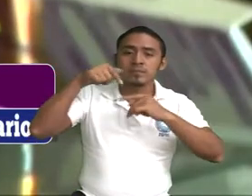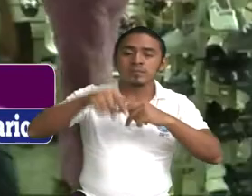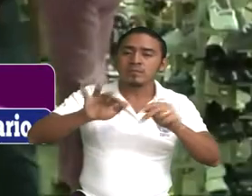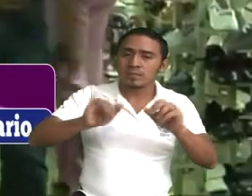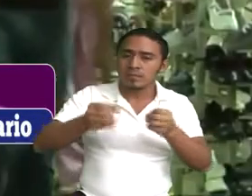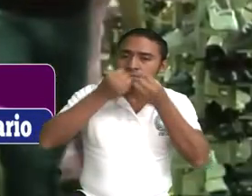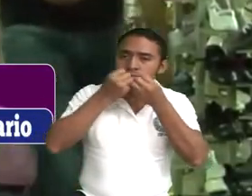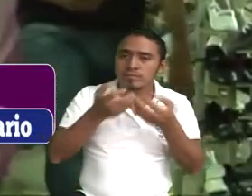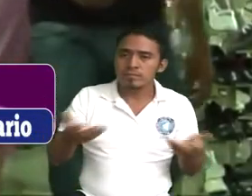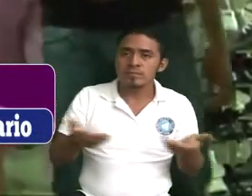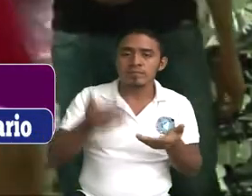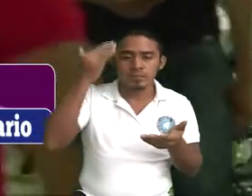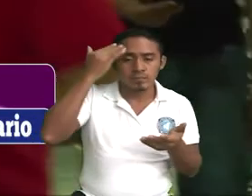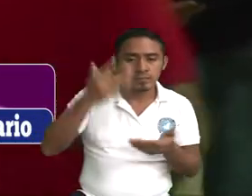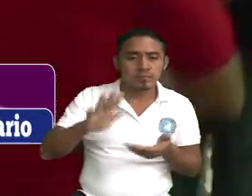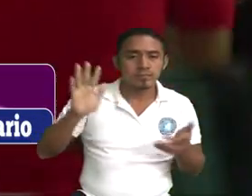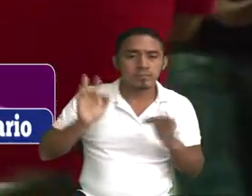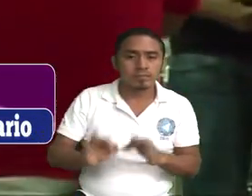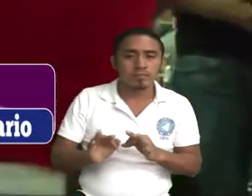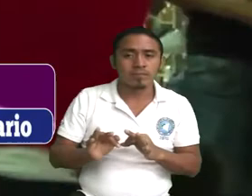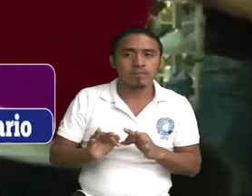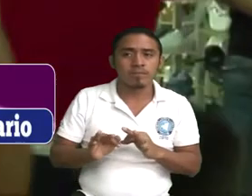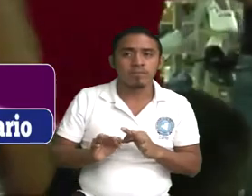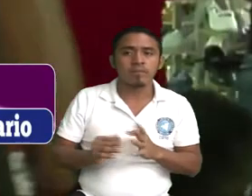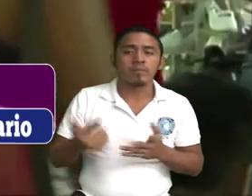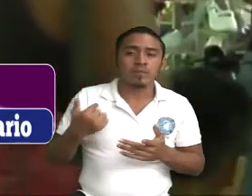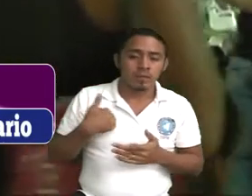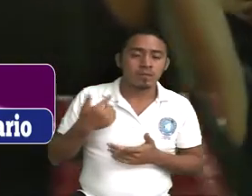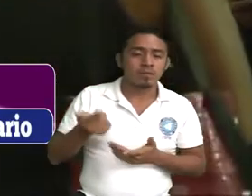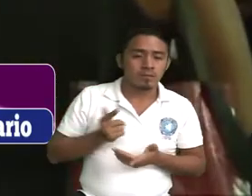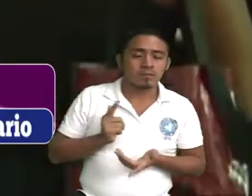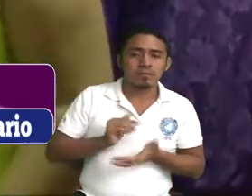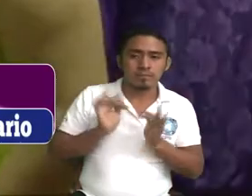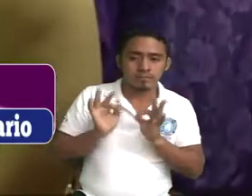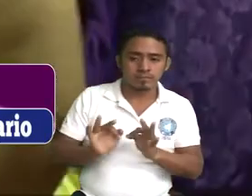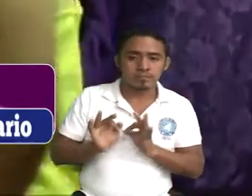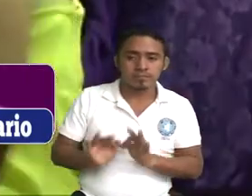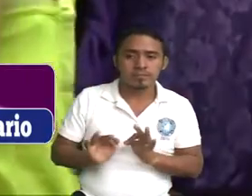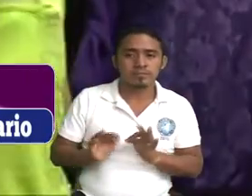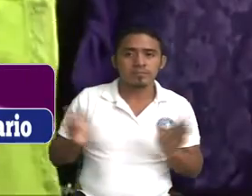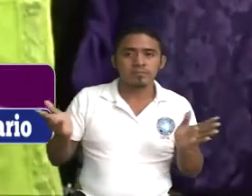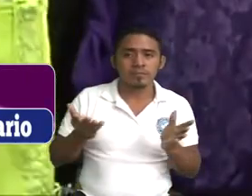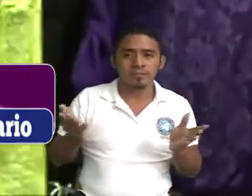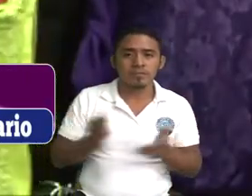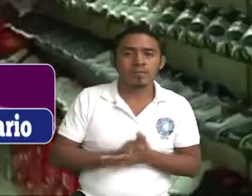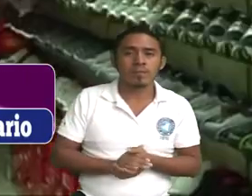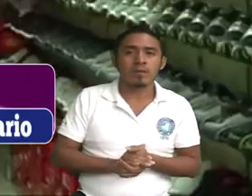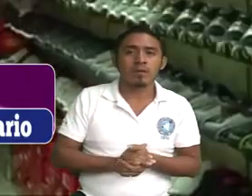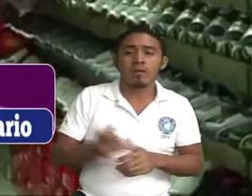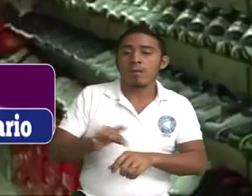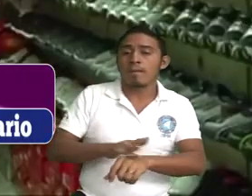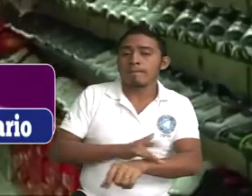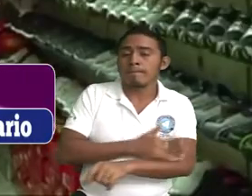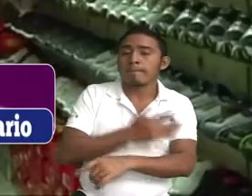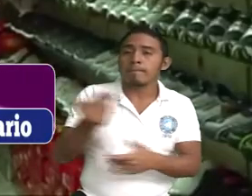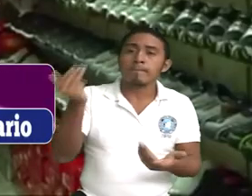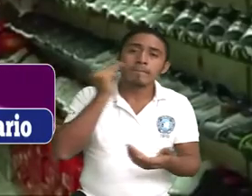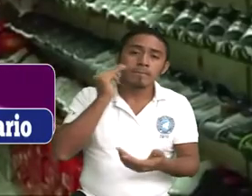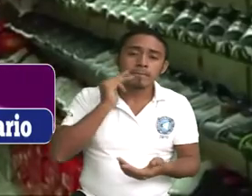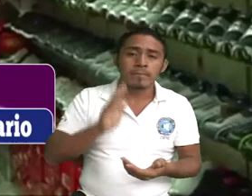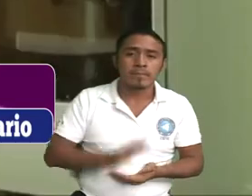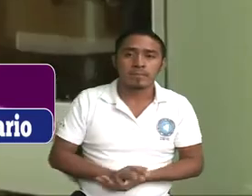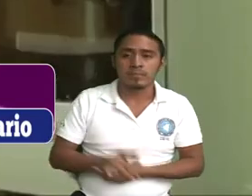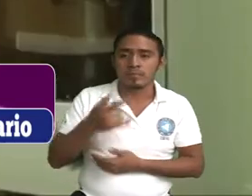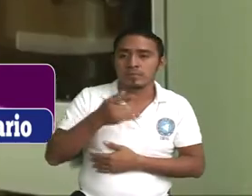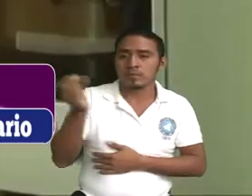dejado saber. Nosotros hemos logrado instalar en las madres ese sentimiento. Yo creo que esa es